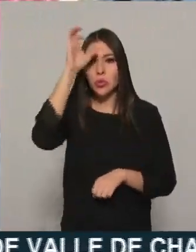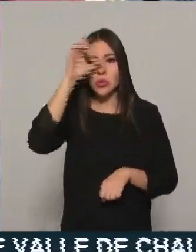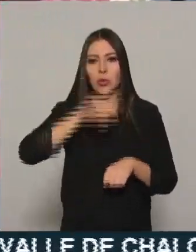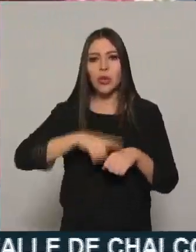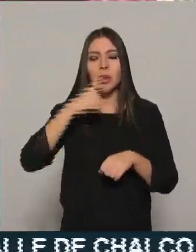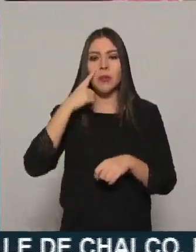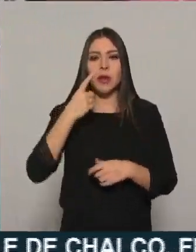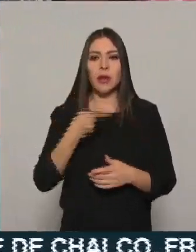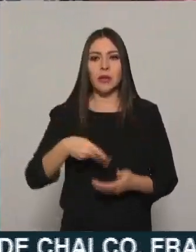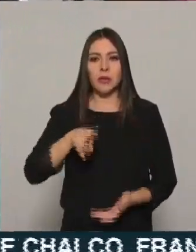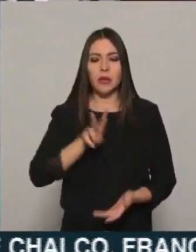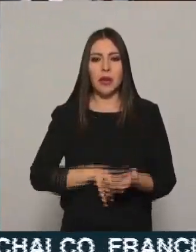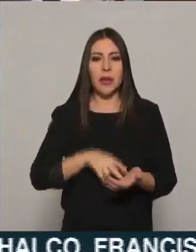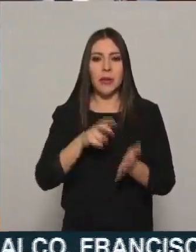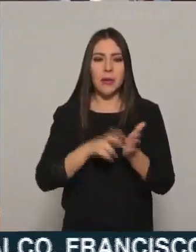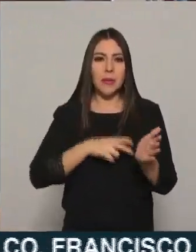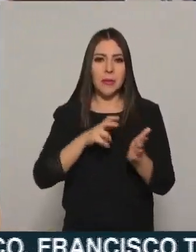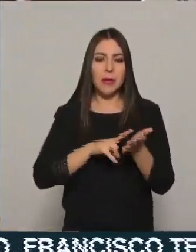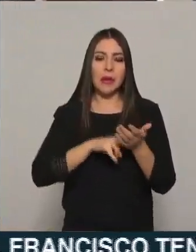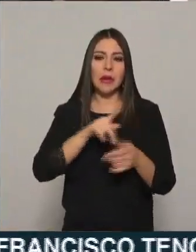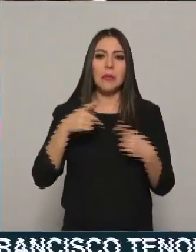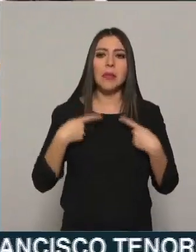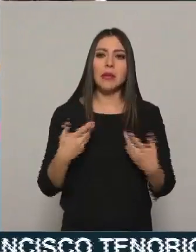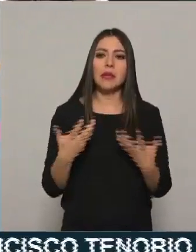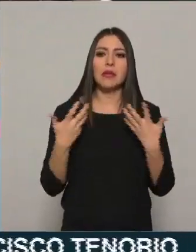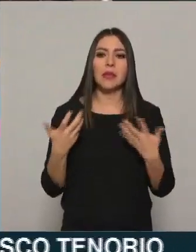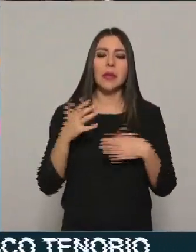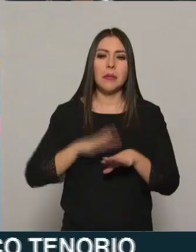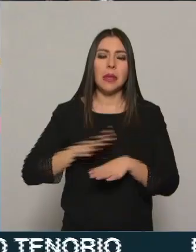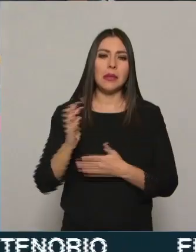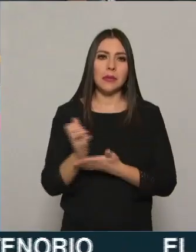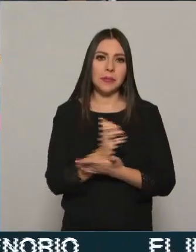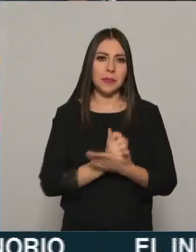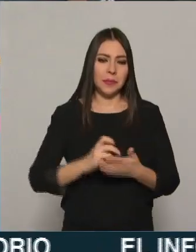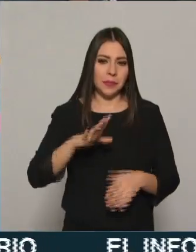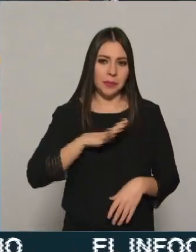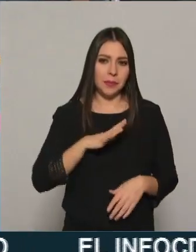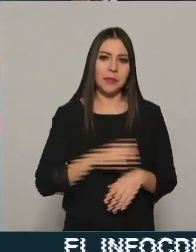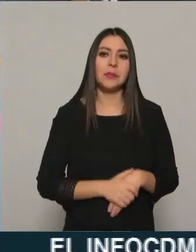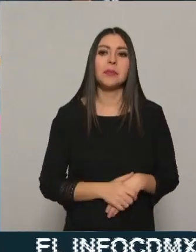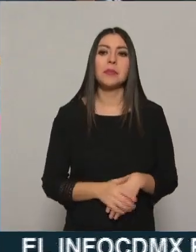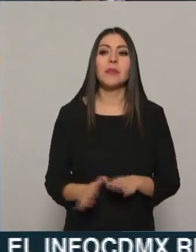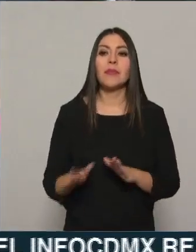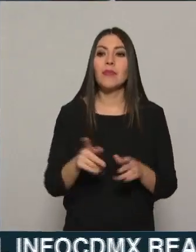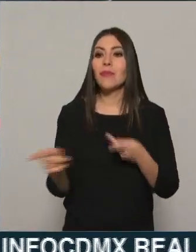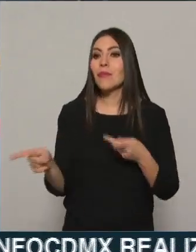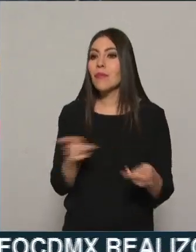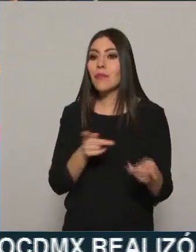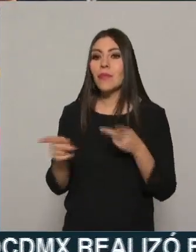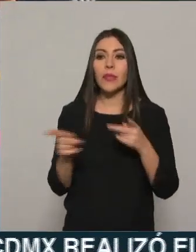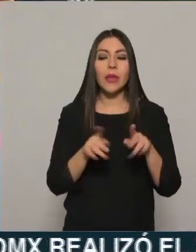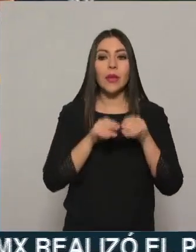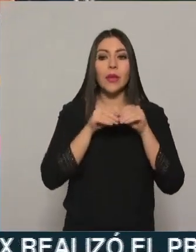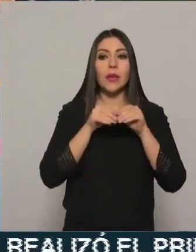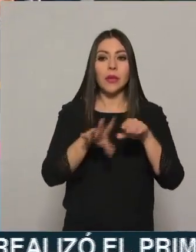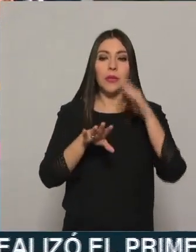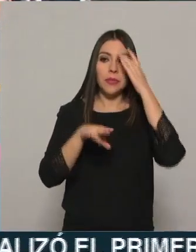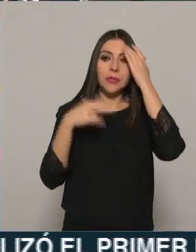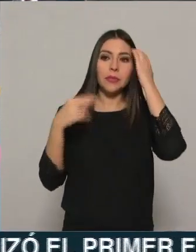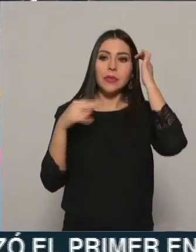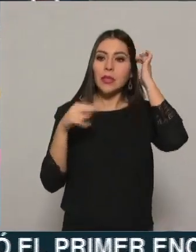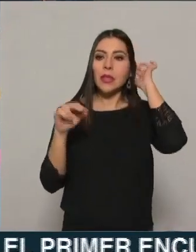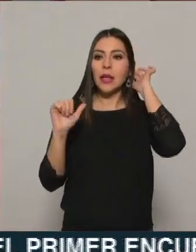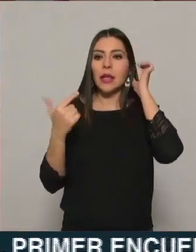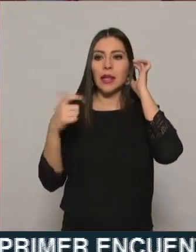lo que más desea tener la audiencia en televisión. Y mientras la producción preparó todo para la transmisión del programa Agenda